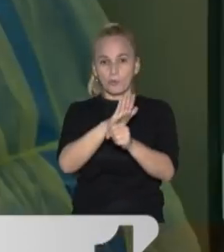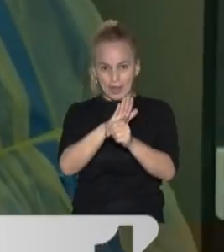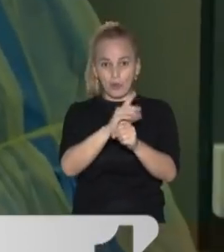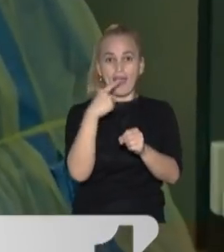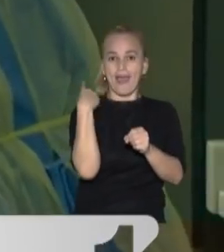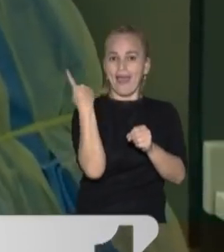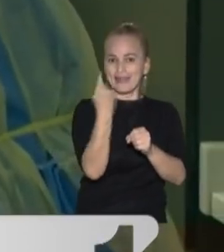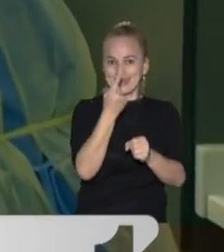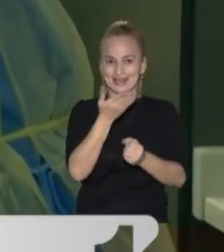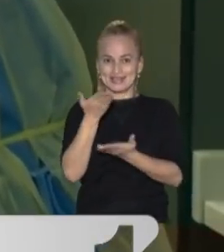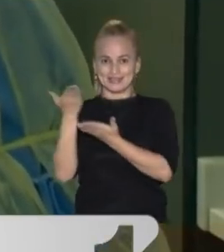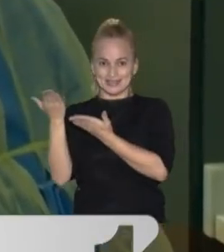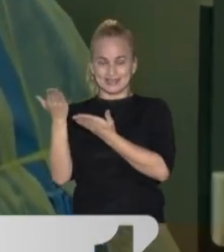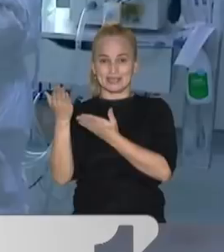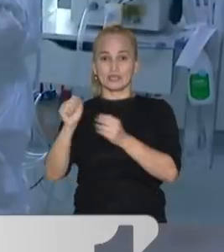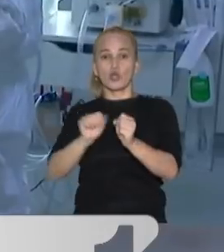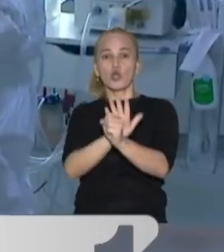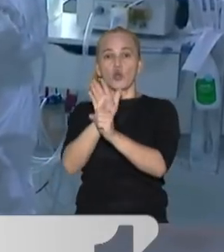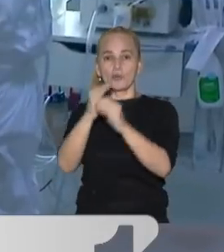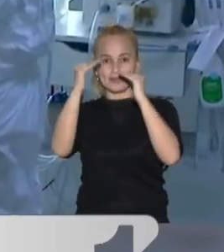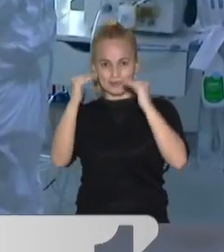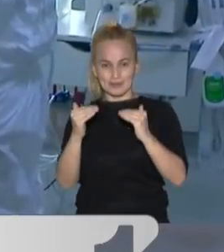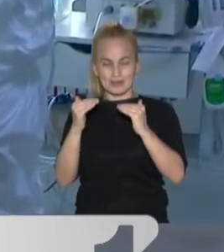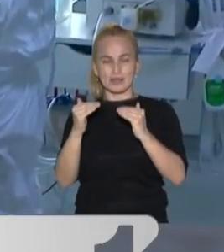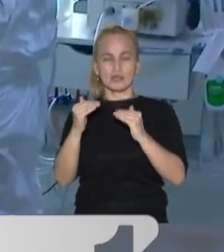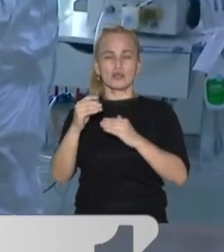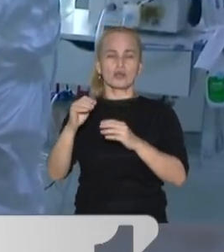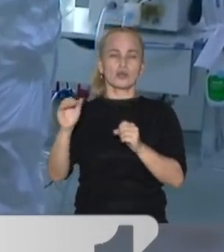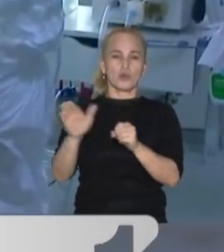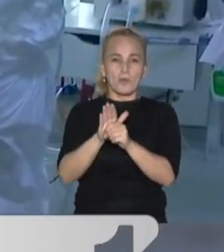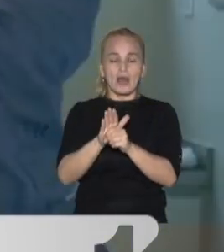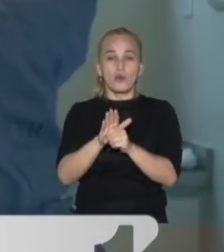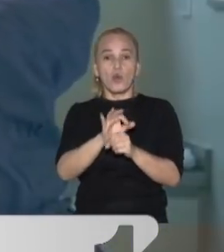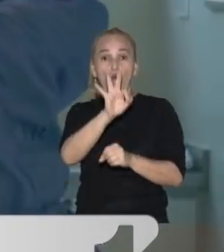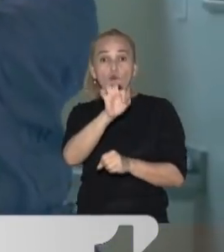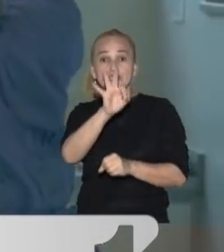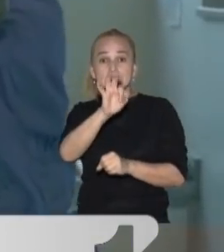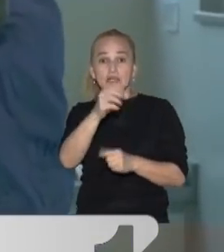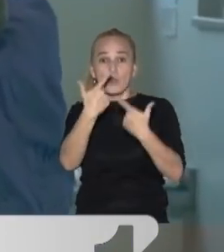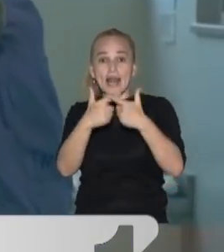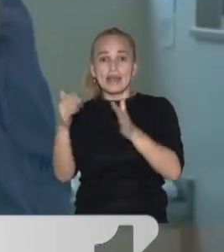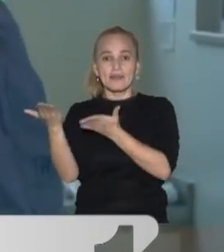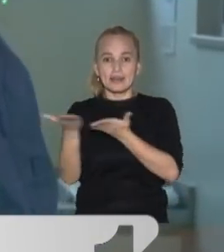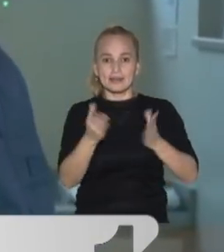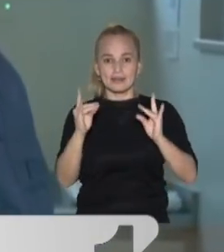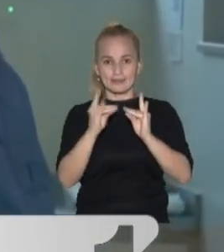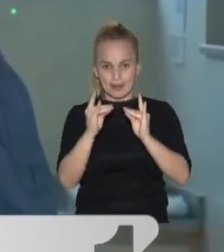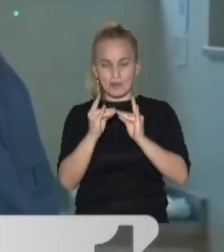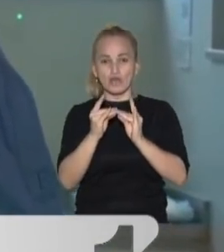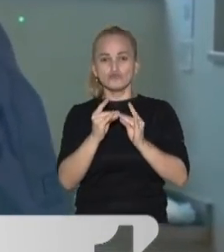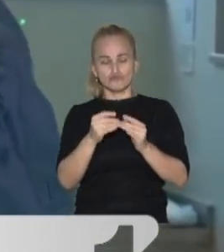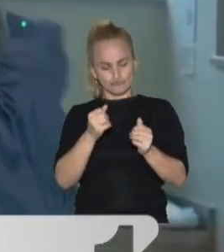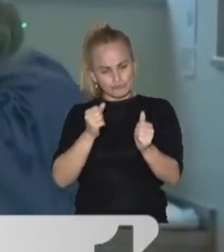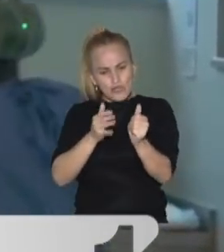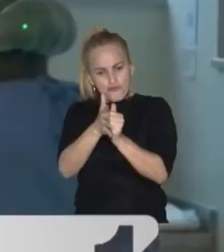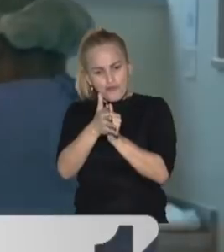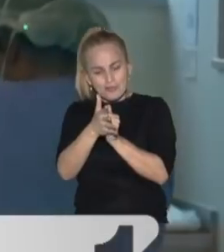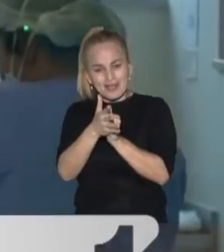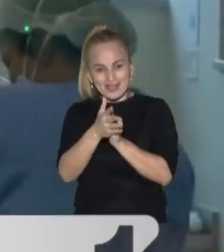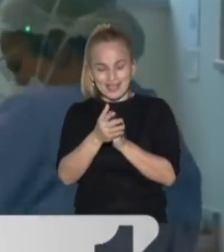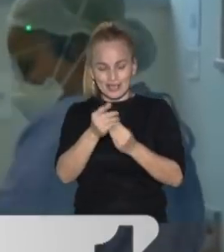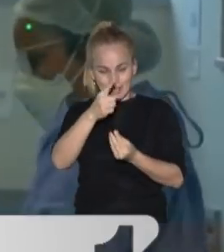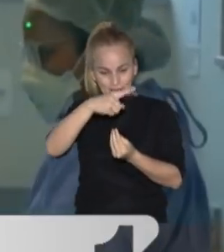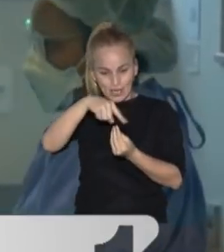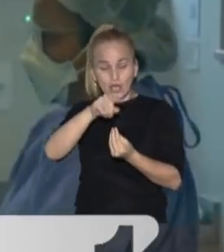con 95.9%. Esta última solo tiene 88 camas disponibles. En el más reciente reporte, el CRUE